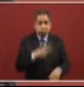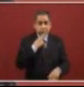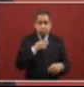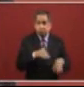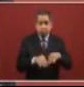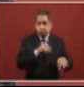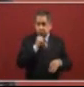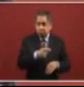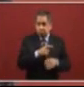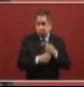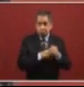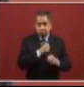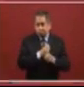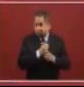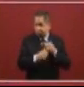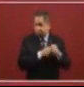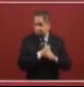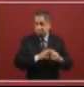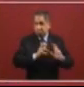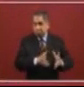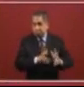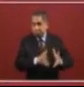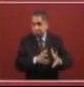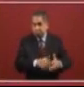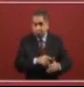tarda muchos años sin operar.